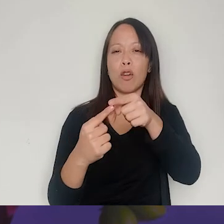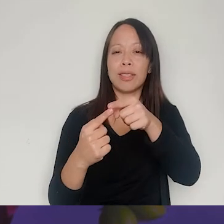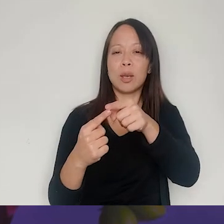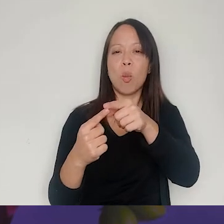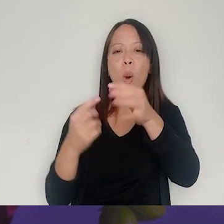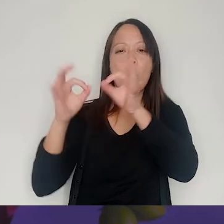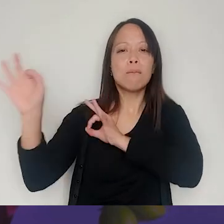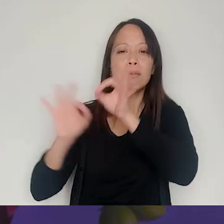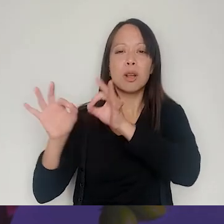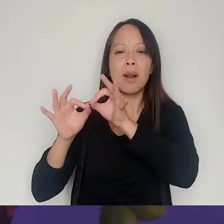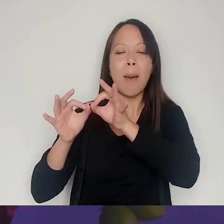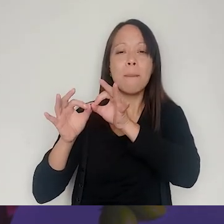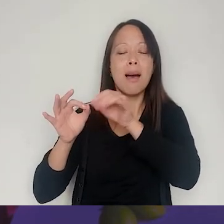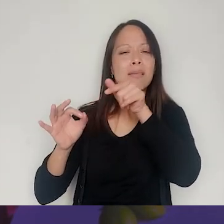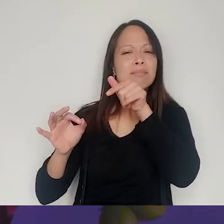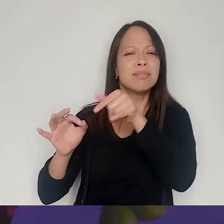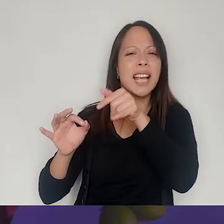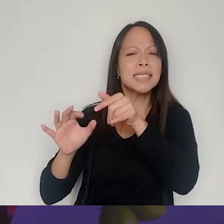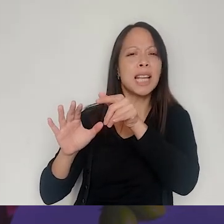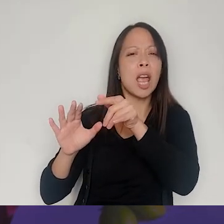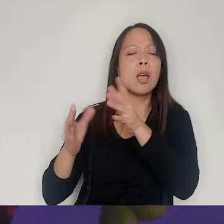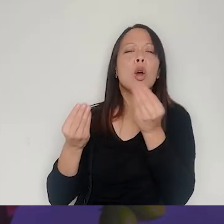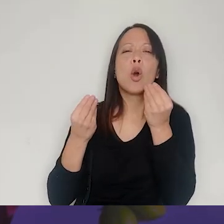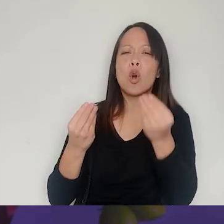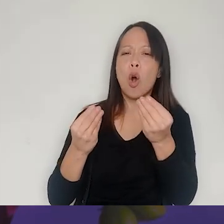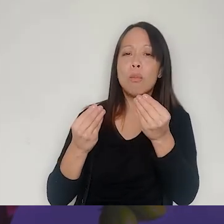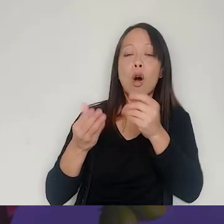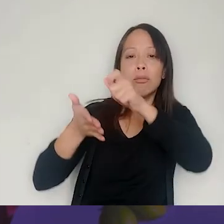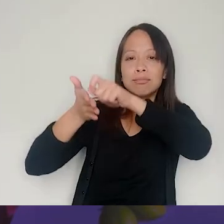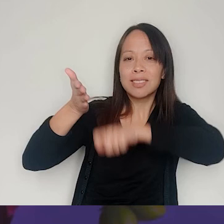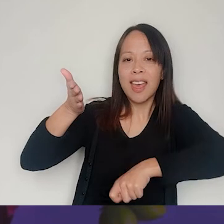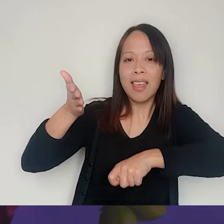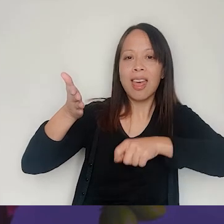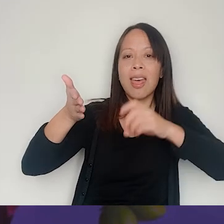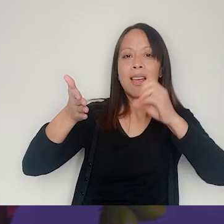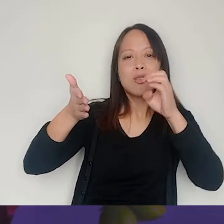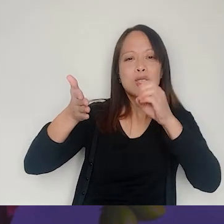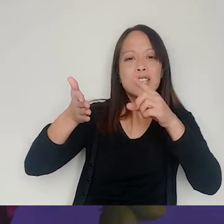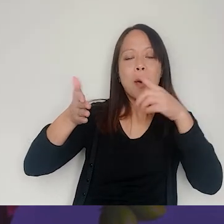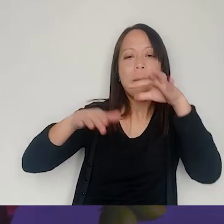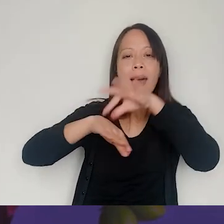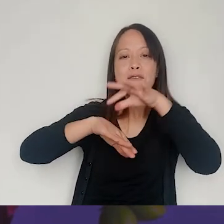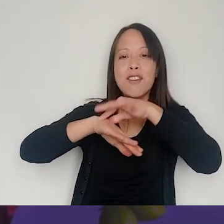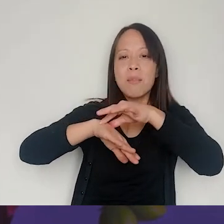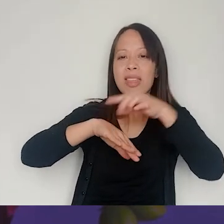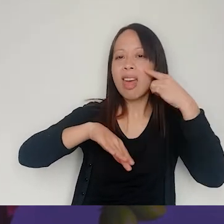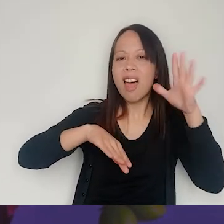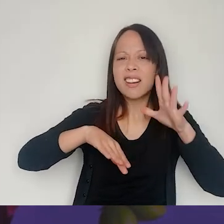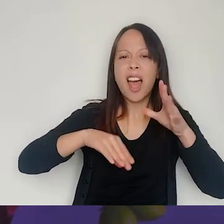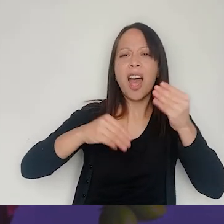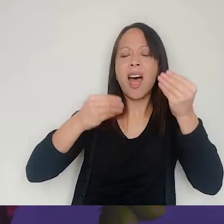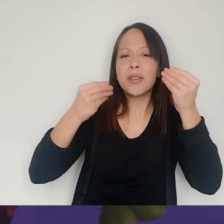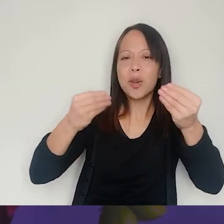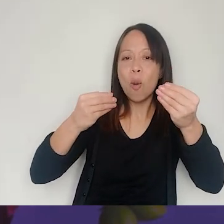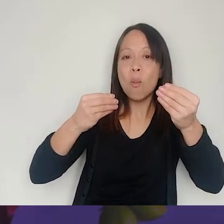diagnóstico para establecer rutas asistenciales de cómo llegar a ese diagnóstico genético. Es decir, si en España hay 5 hospitales en toda España